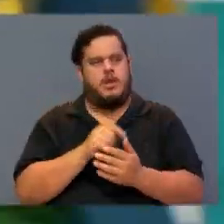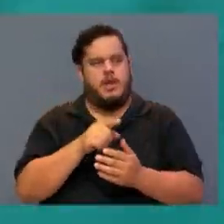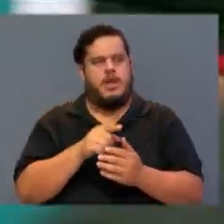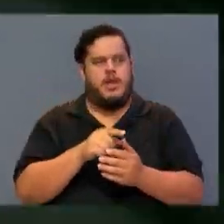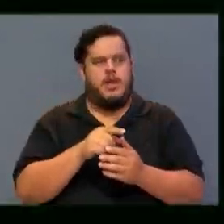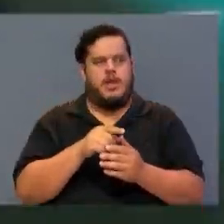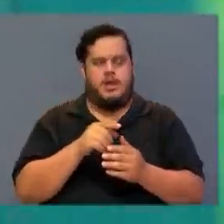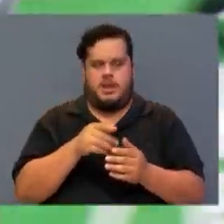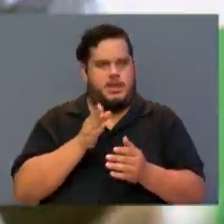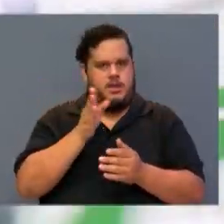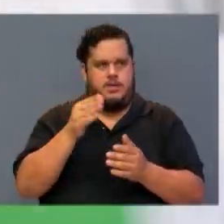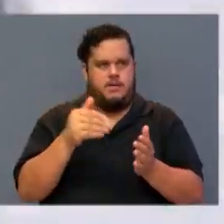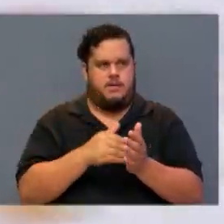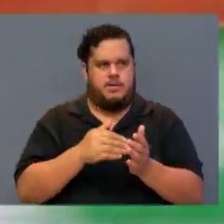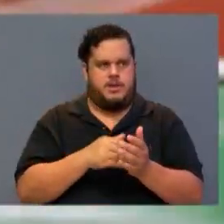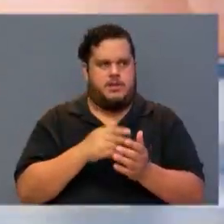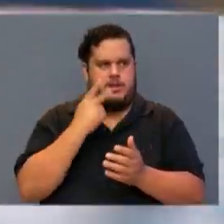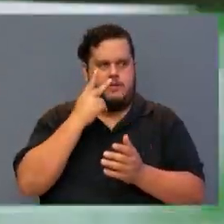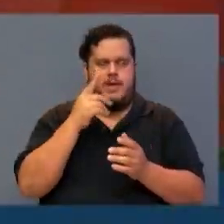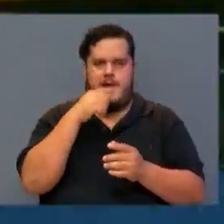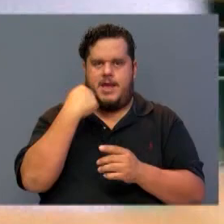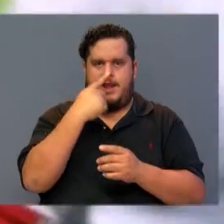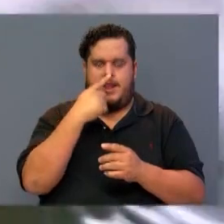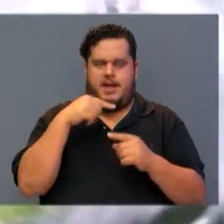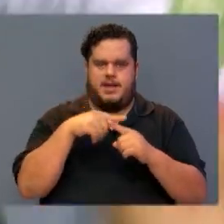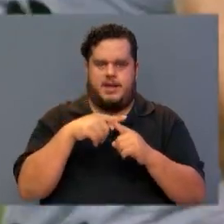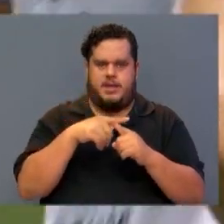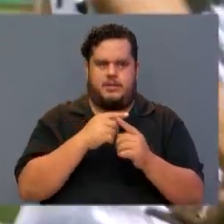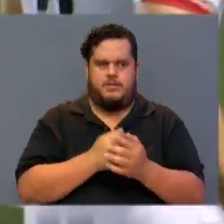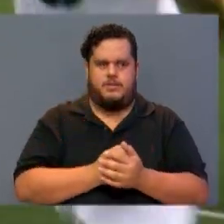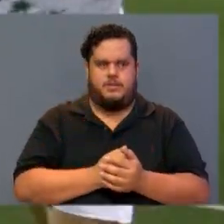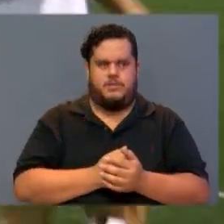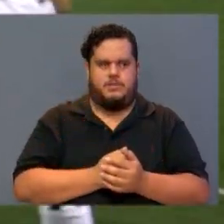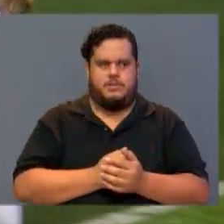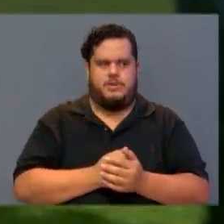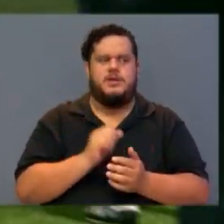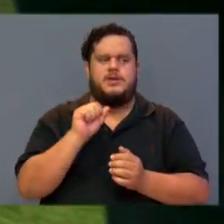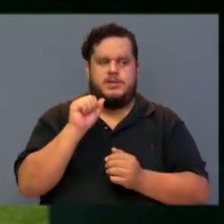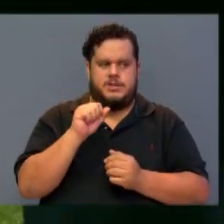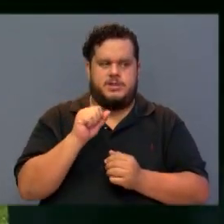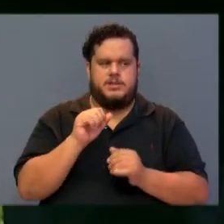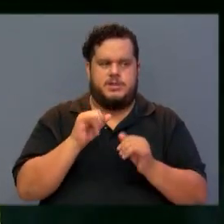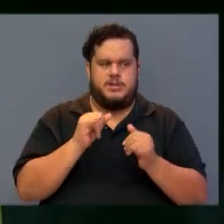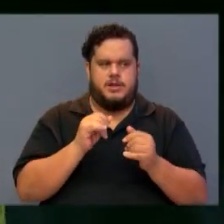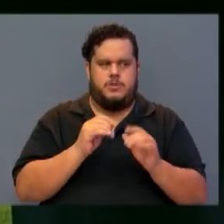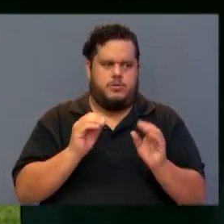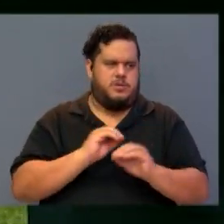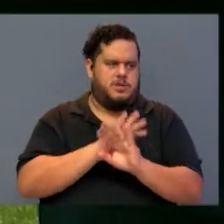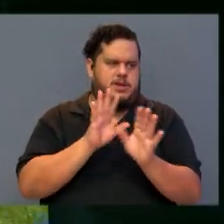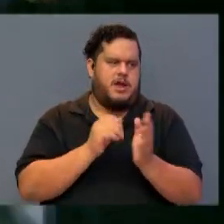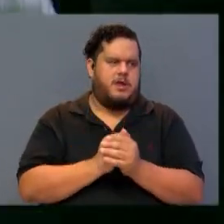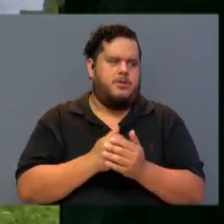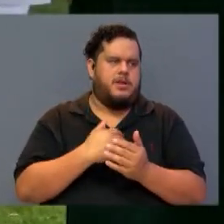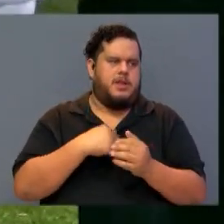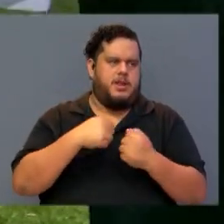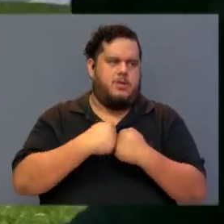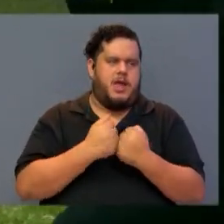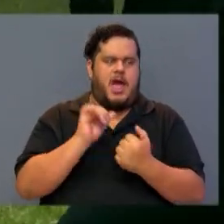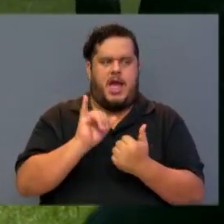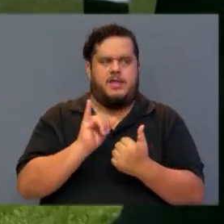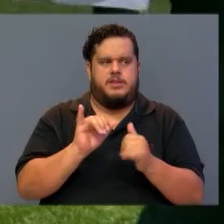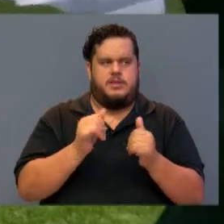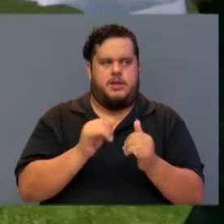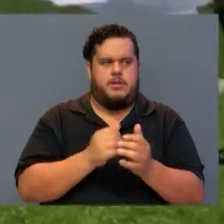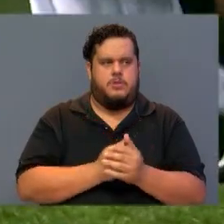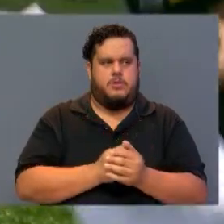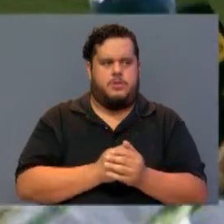y va de nuevo. Y vea la cara de dolor. Sí. Sí, sí, se la jugó. Y estaba así, claro, estaba con el 15 y así se la jugó. De